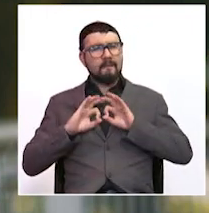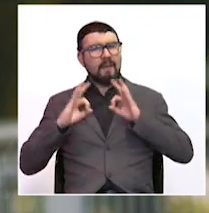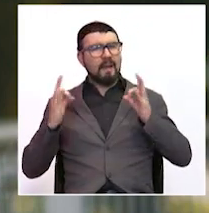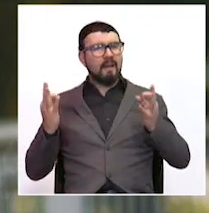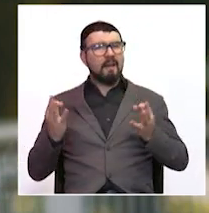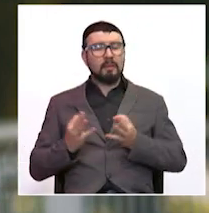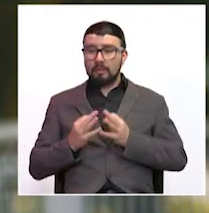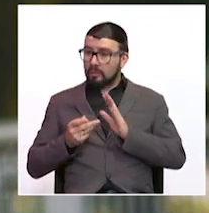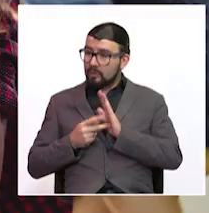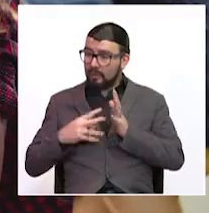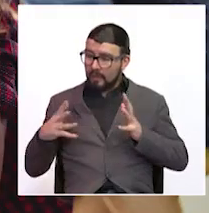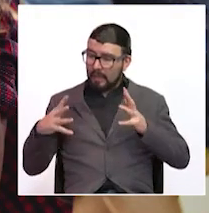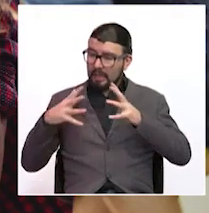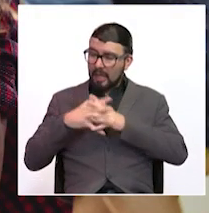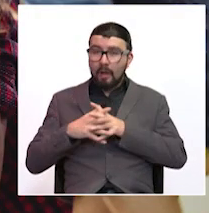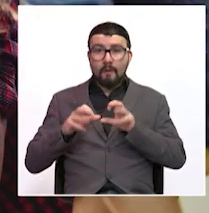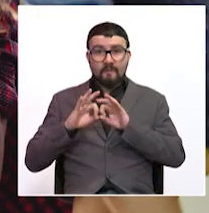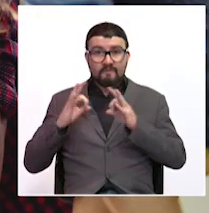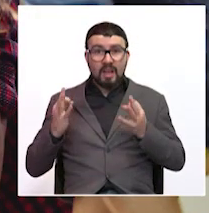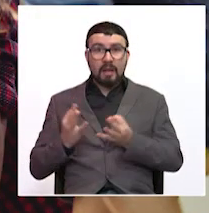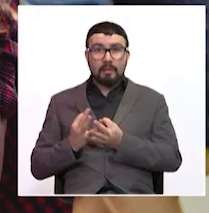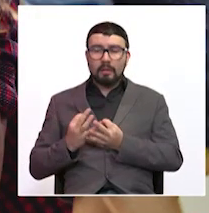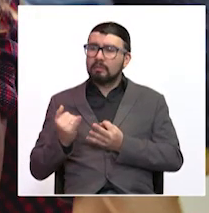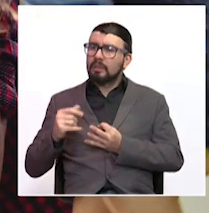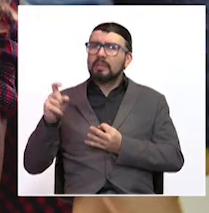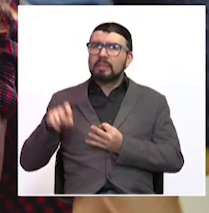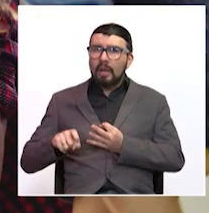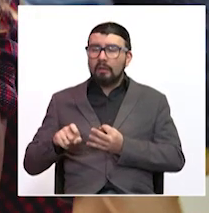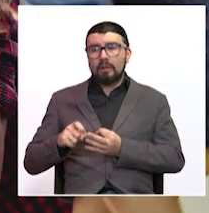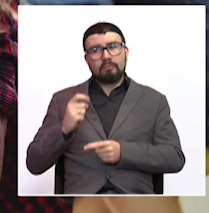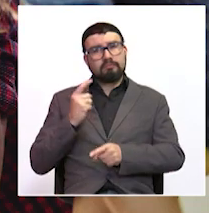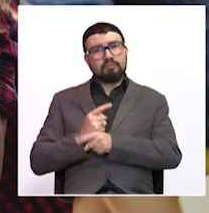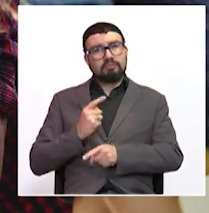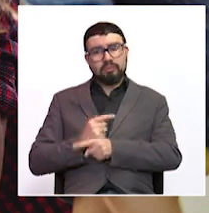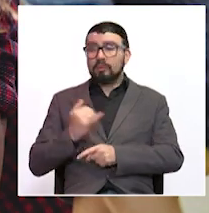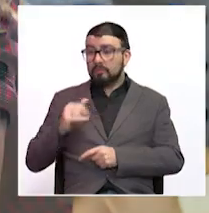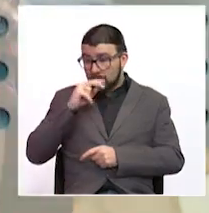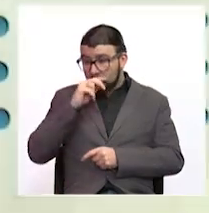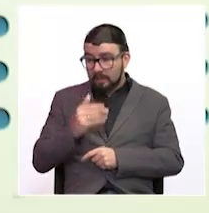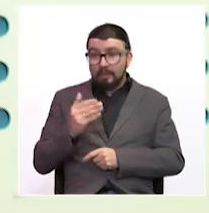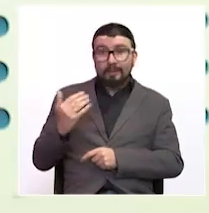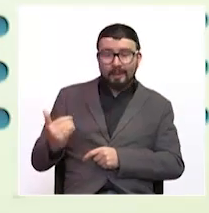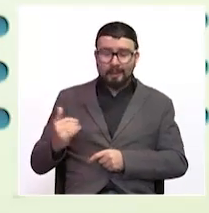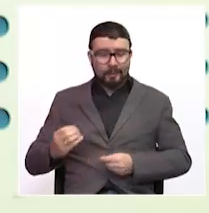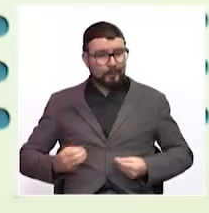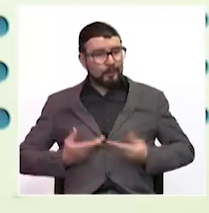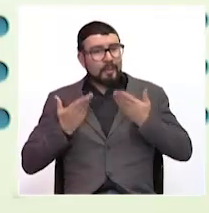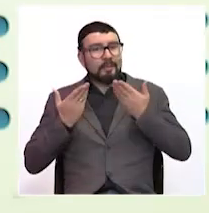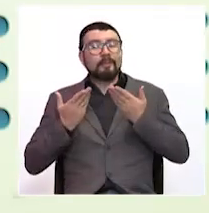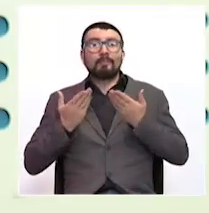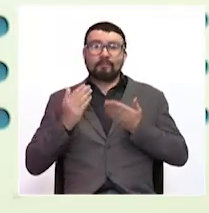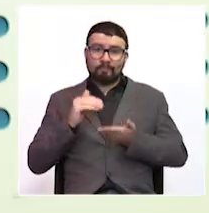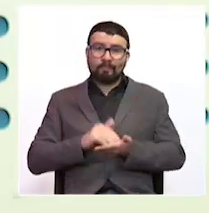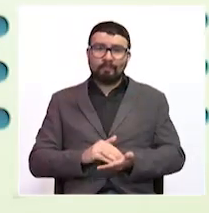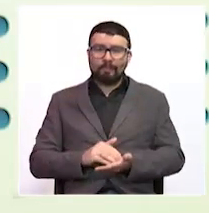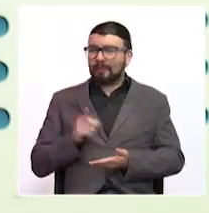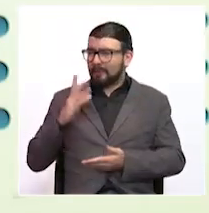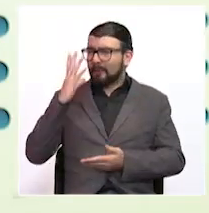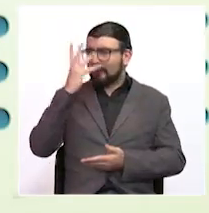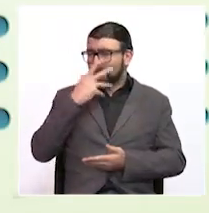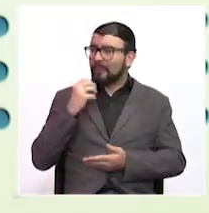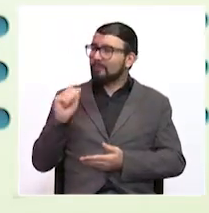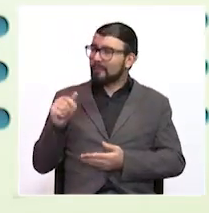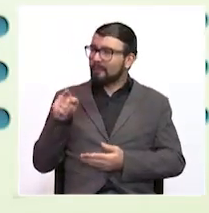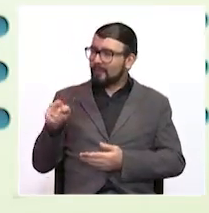integración de familia hay que sacar a relucir y dejar que el niño interior fluya espontáneamente el doctor eduardo